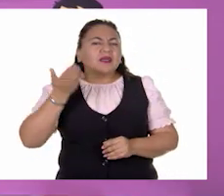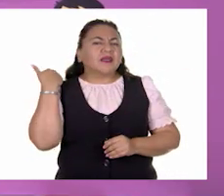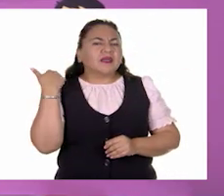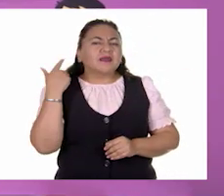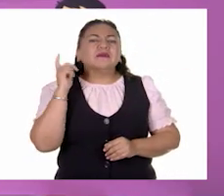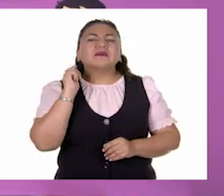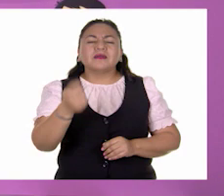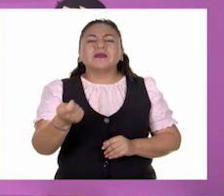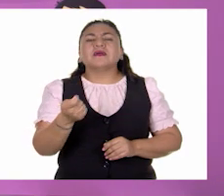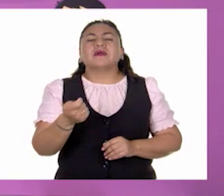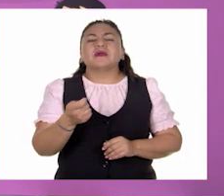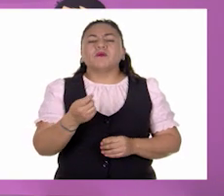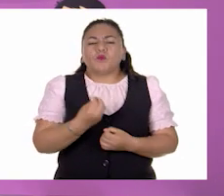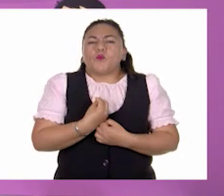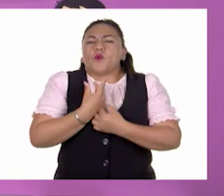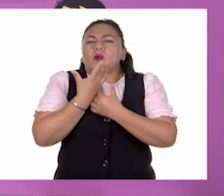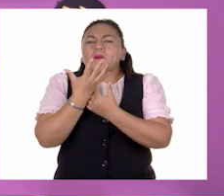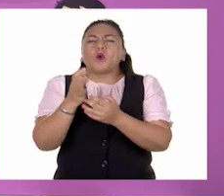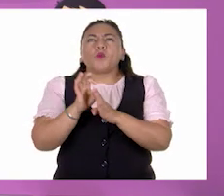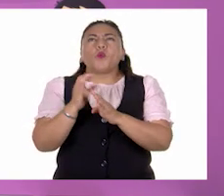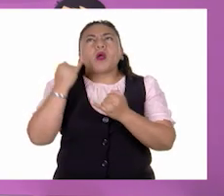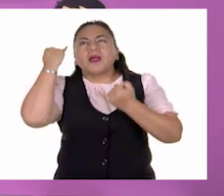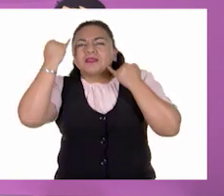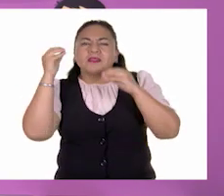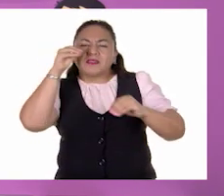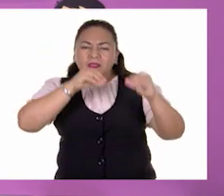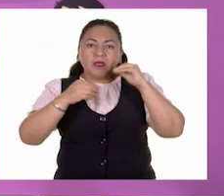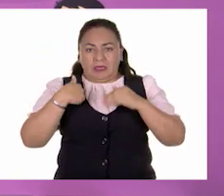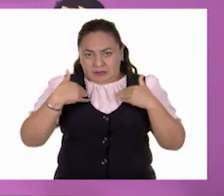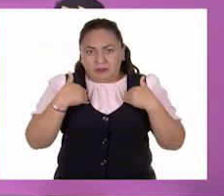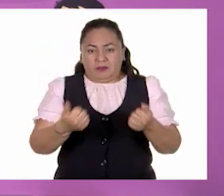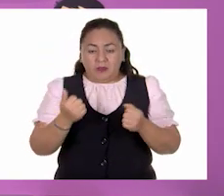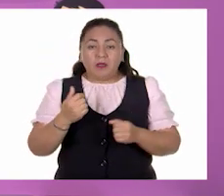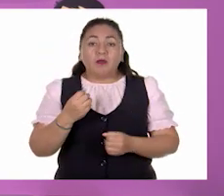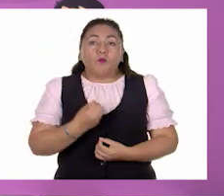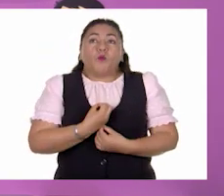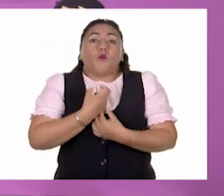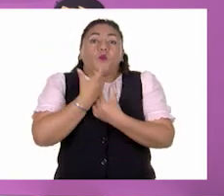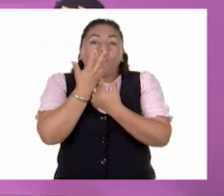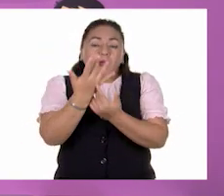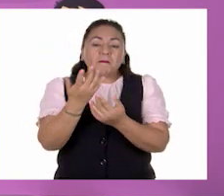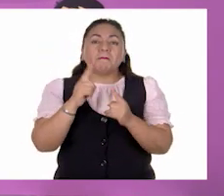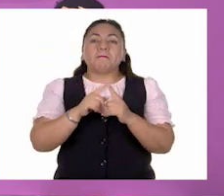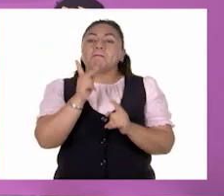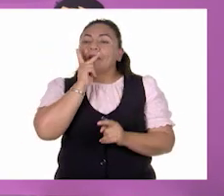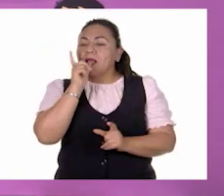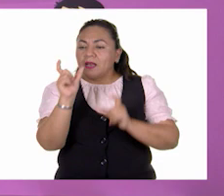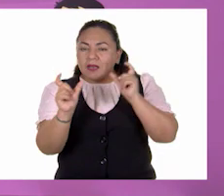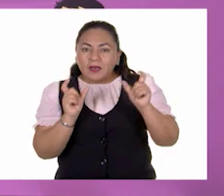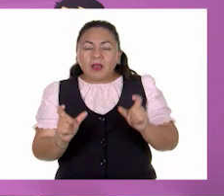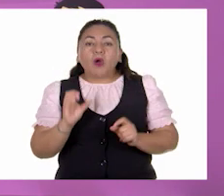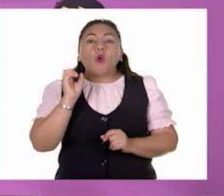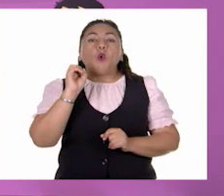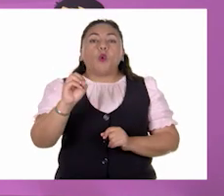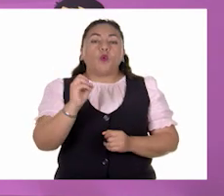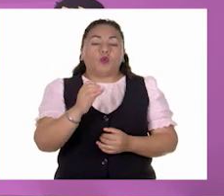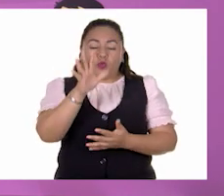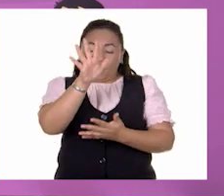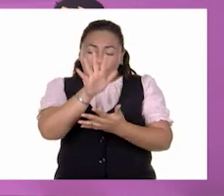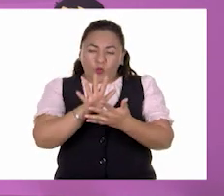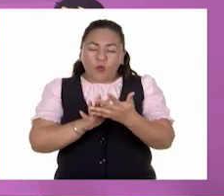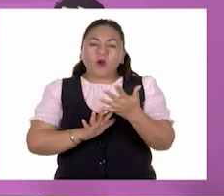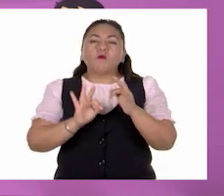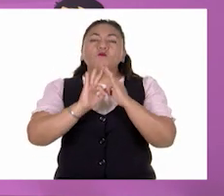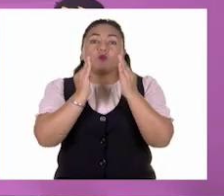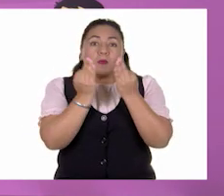sobre el lenguaje figurado en los poemas. Entendí que en muchos poemas las palabras, las frases o todo el poema dicen cosas